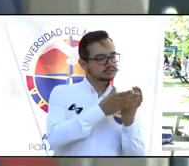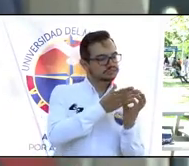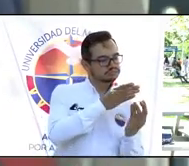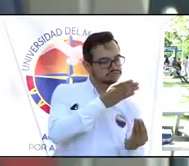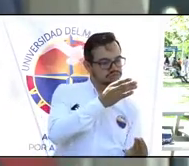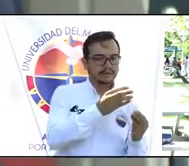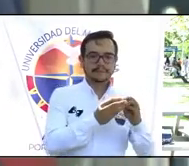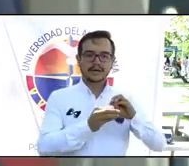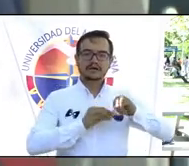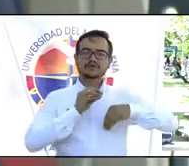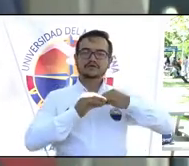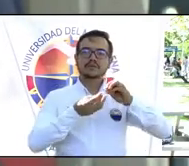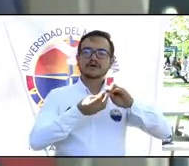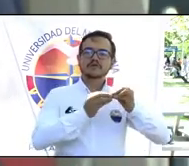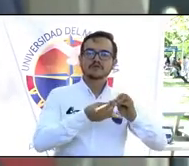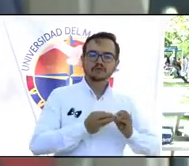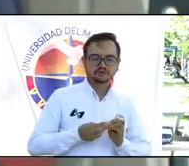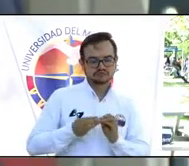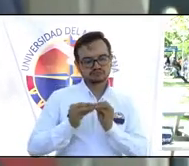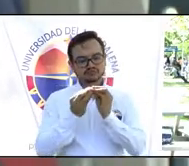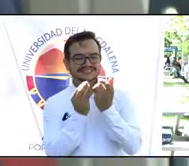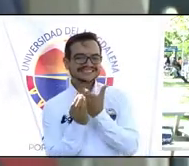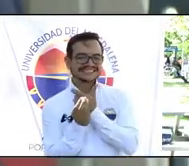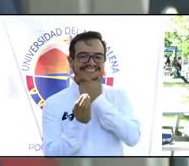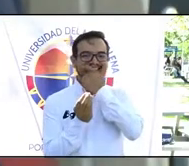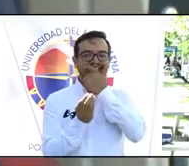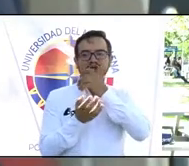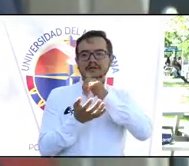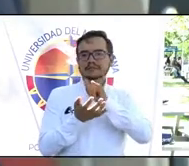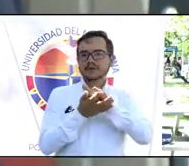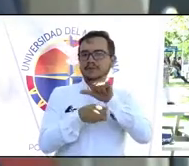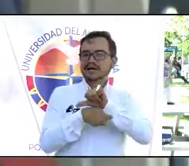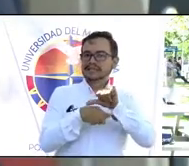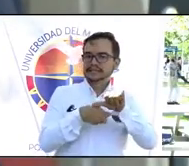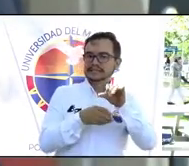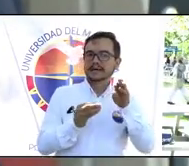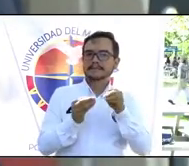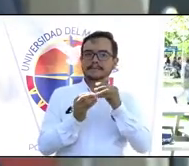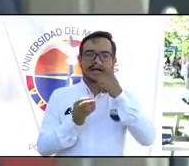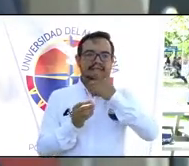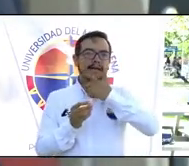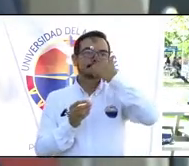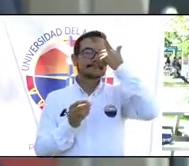termoformado de placas acrílicas, miorrelajantes, quirúrgicas y de blanqueamiento dental.